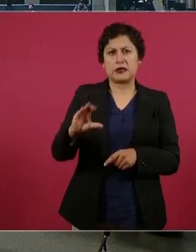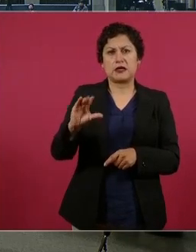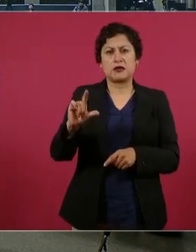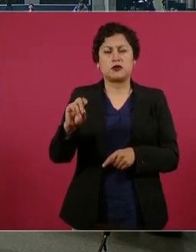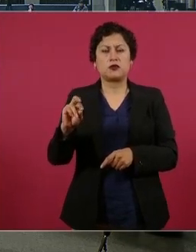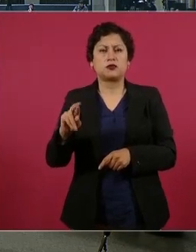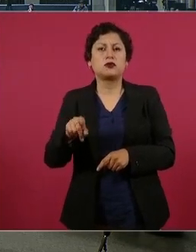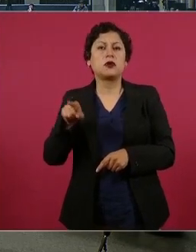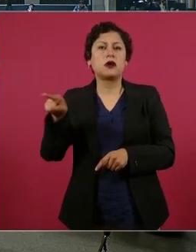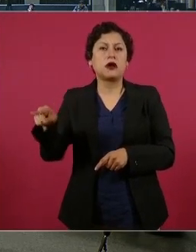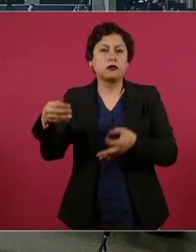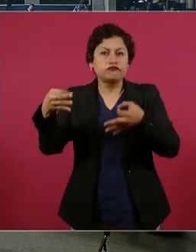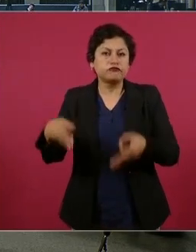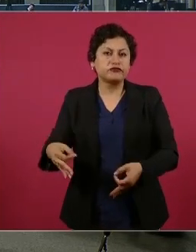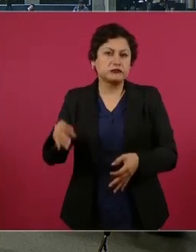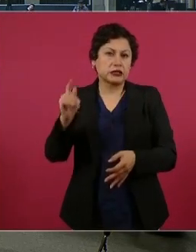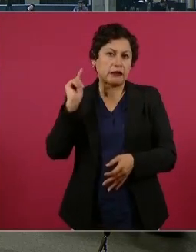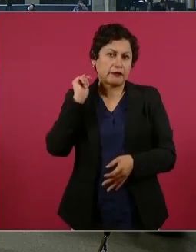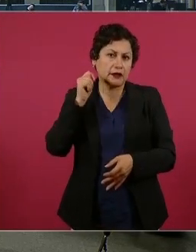y ella es la que